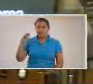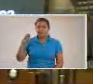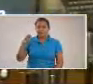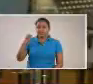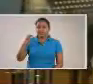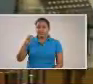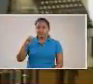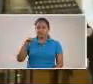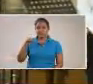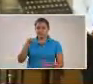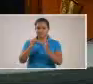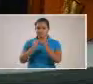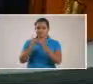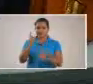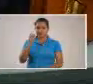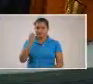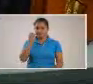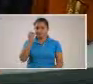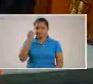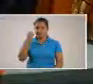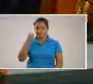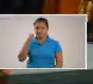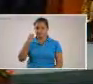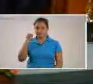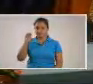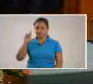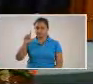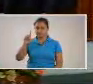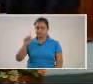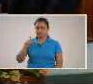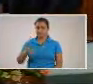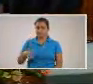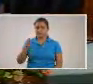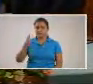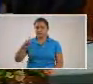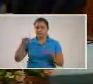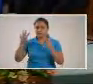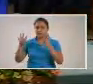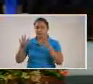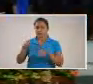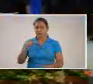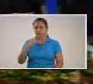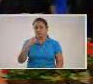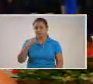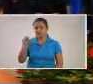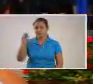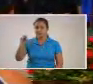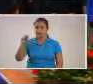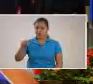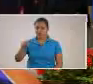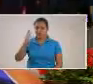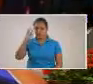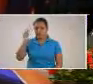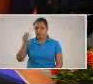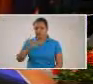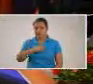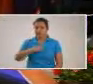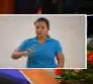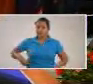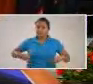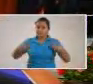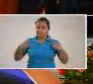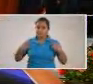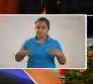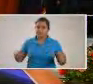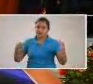que estamos viviendo actualmente, en donde ellos se van a lanzar, van a atacar los montes de Israel y los van a